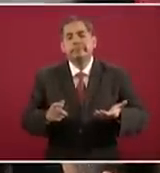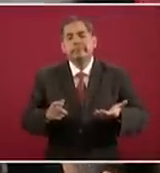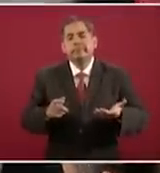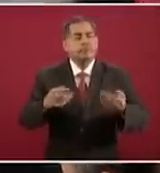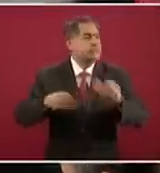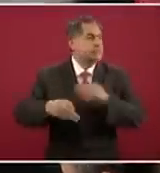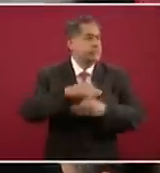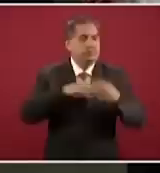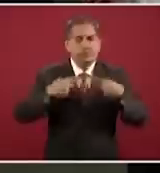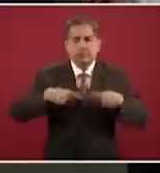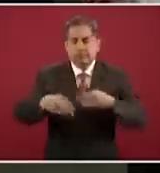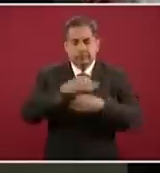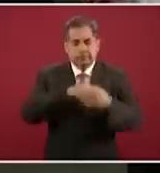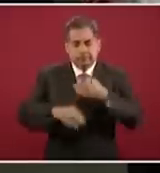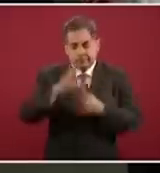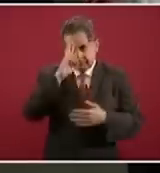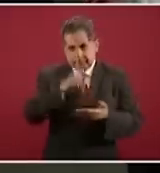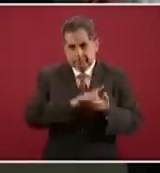todas las personas.